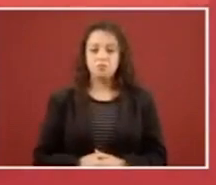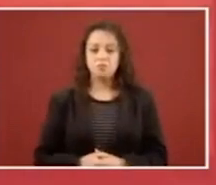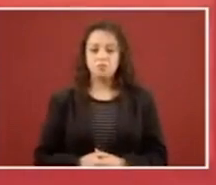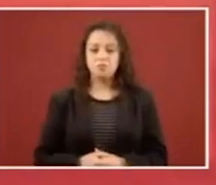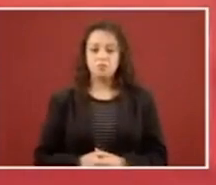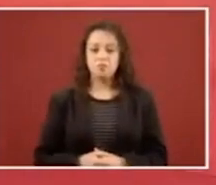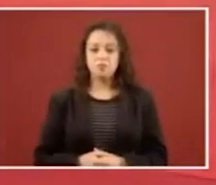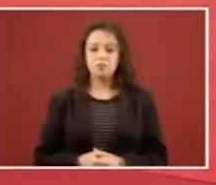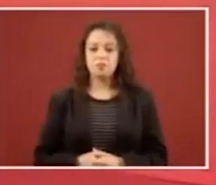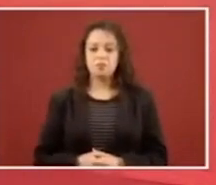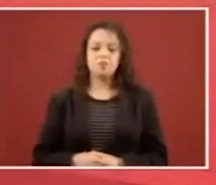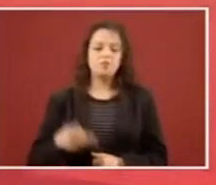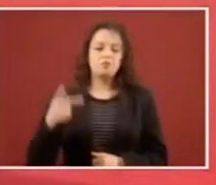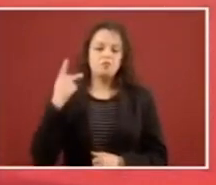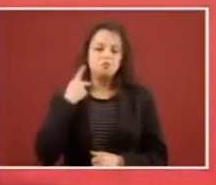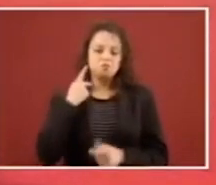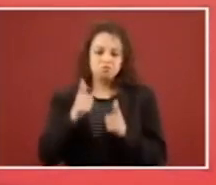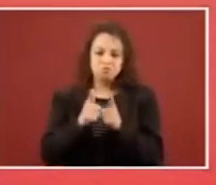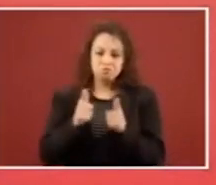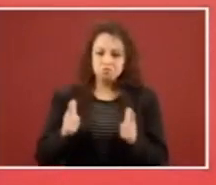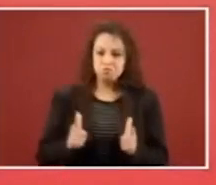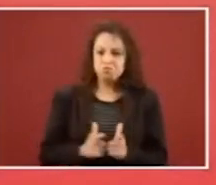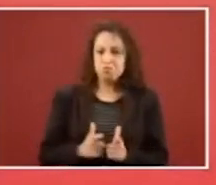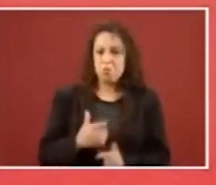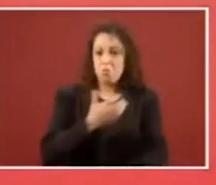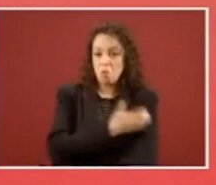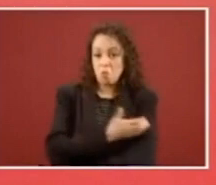compañeros de partido, ni con